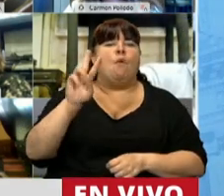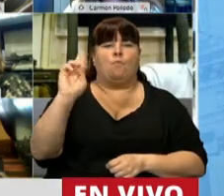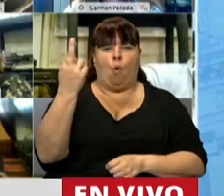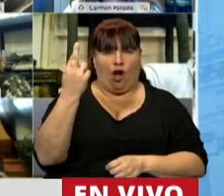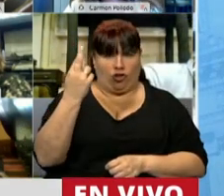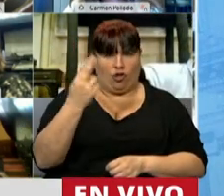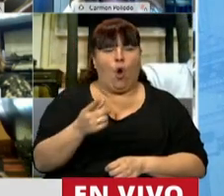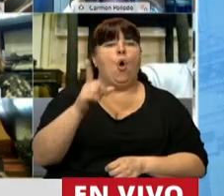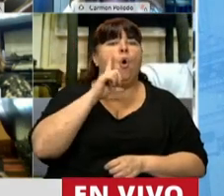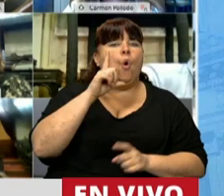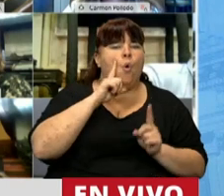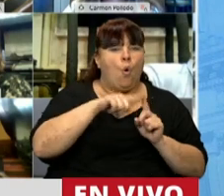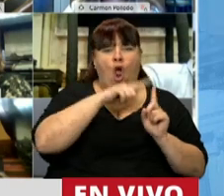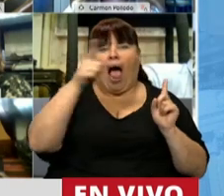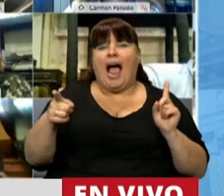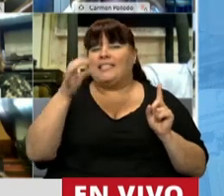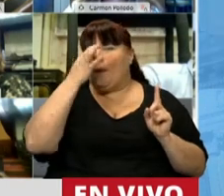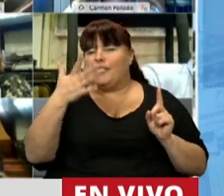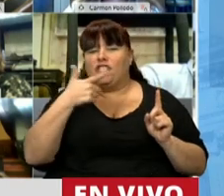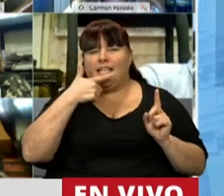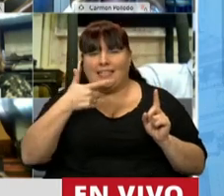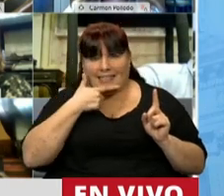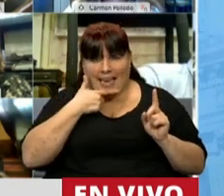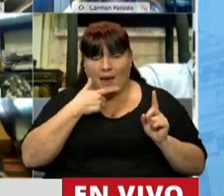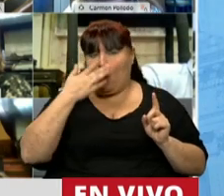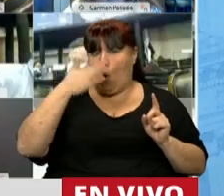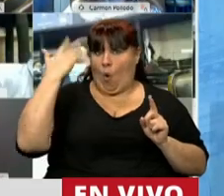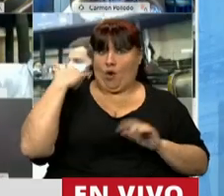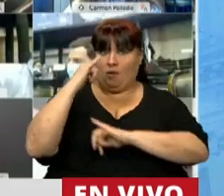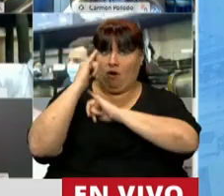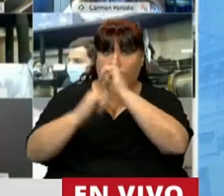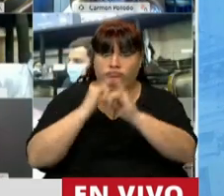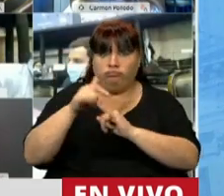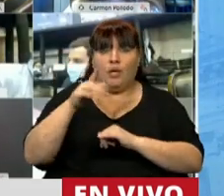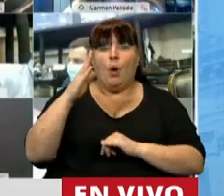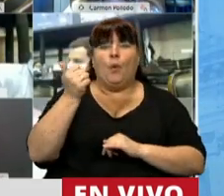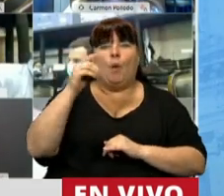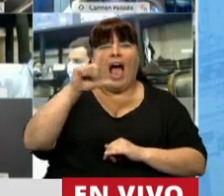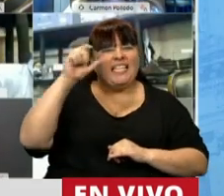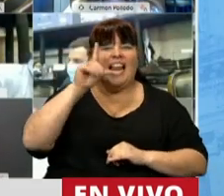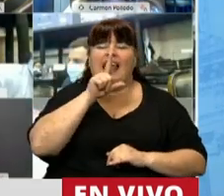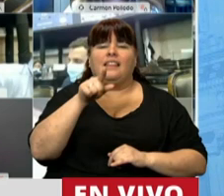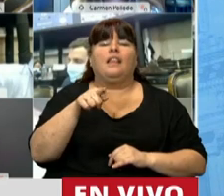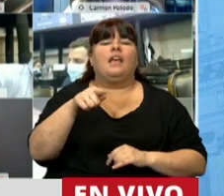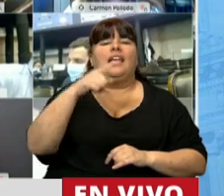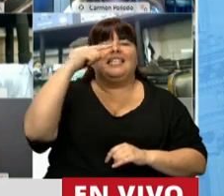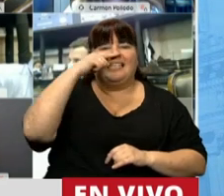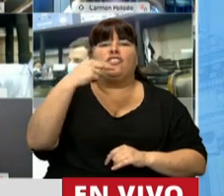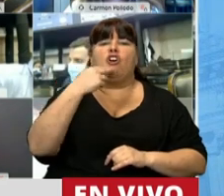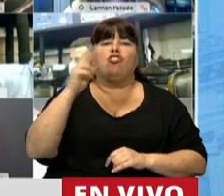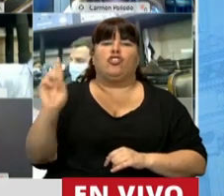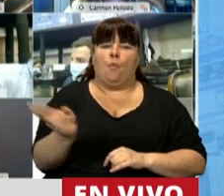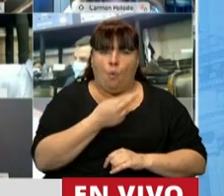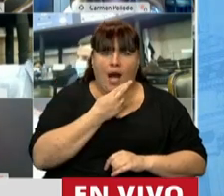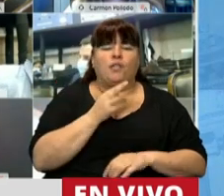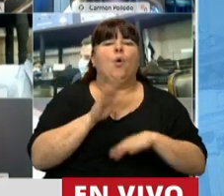muertes. Desde julio al 25 de septiembre, que fue el último informe de Bachelet, 711